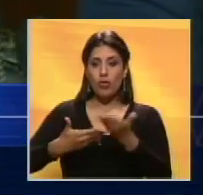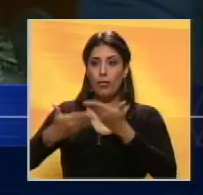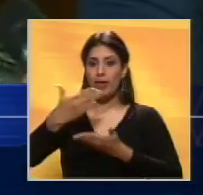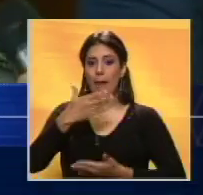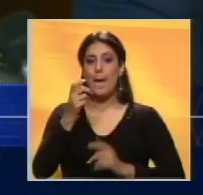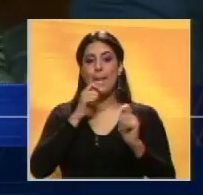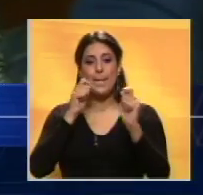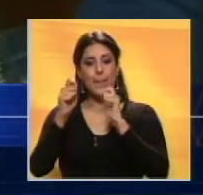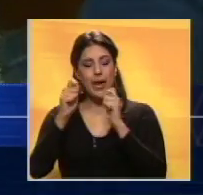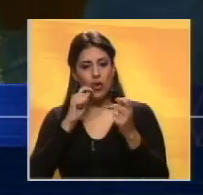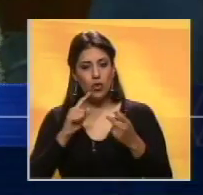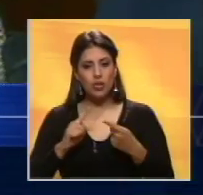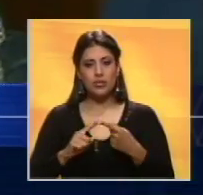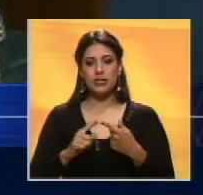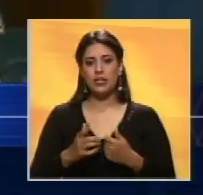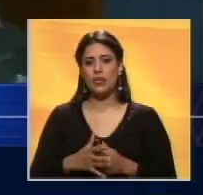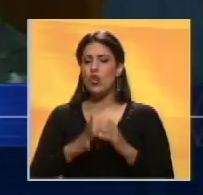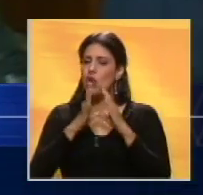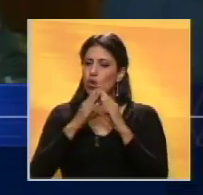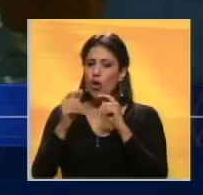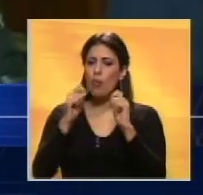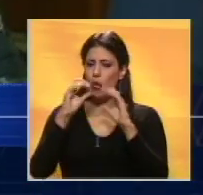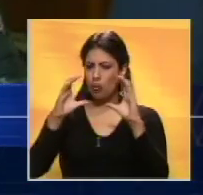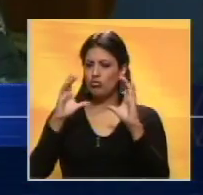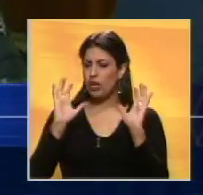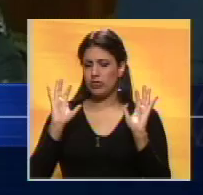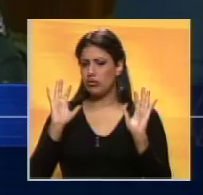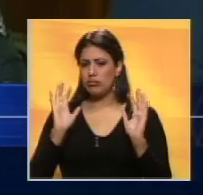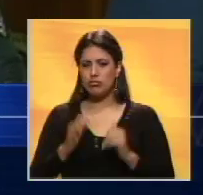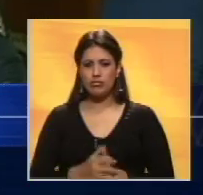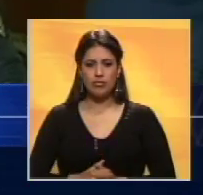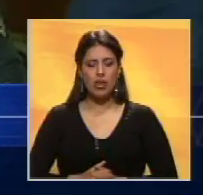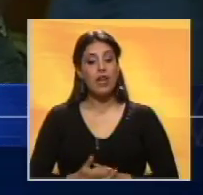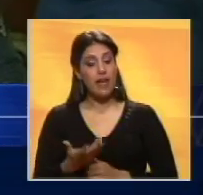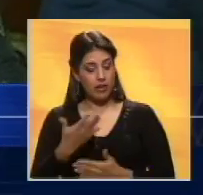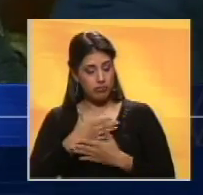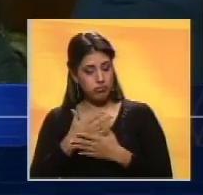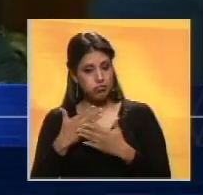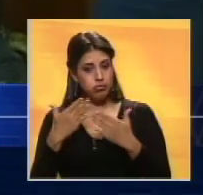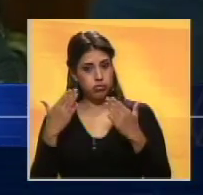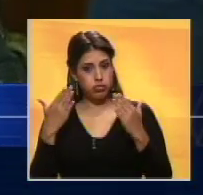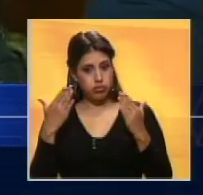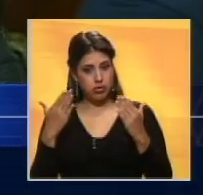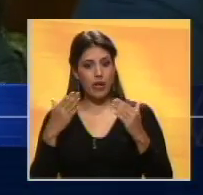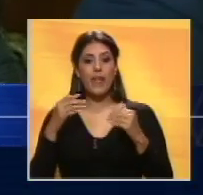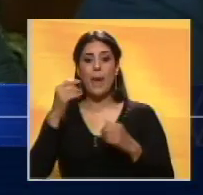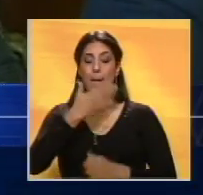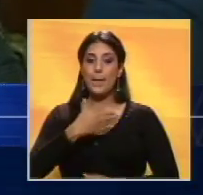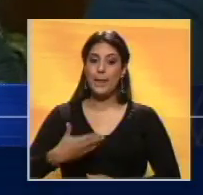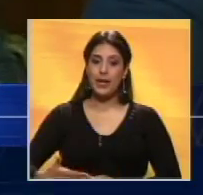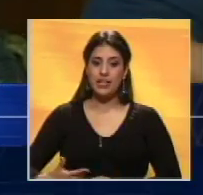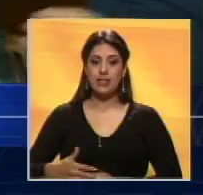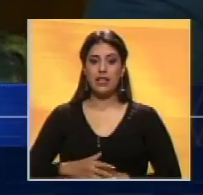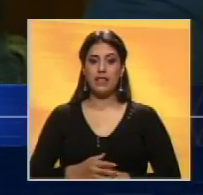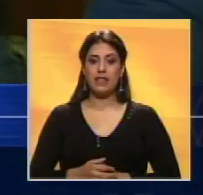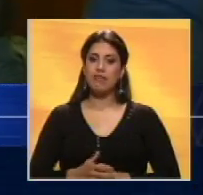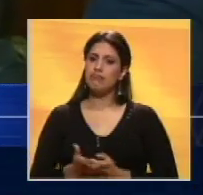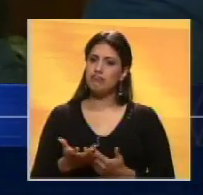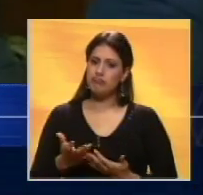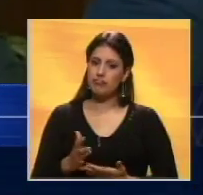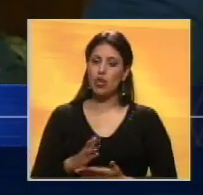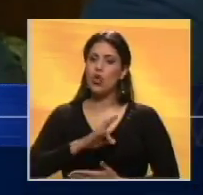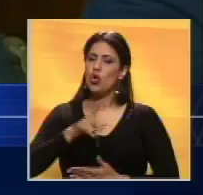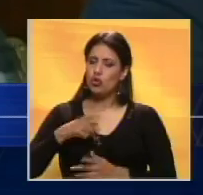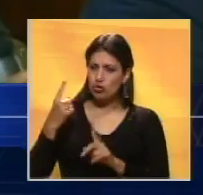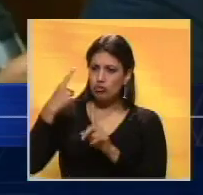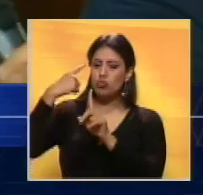todos los periodistas, a los medios de comunicación, pues, la solidaridad del presidente, y